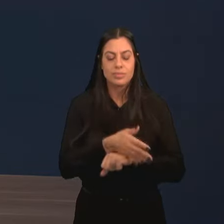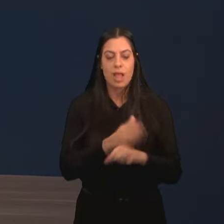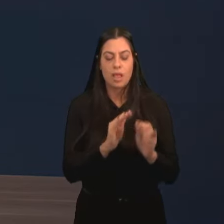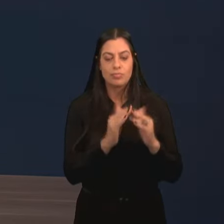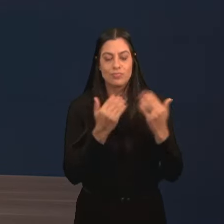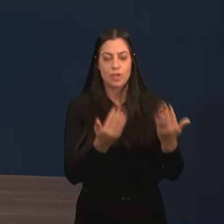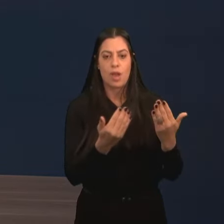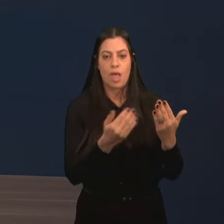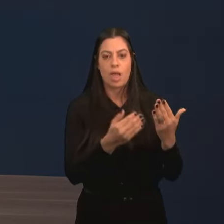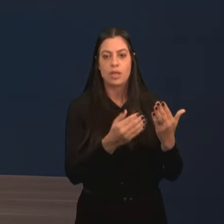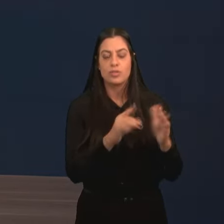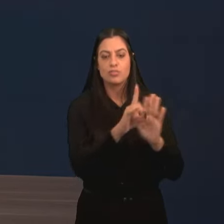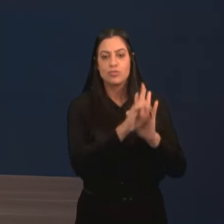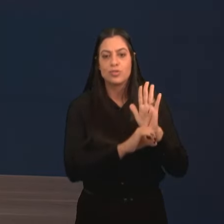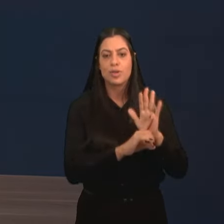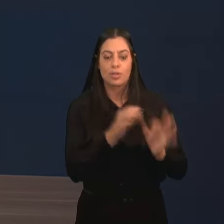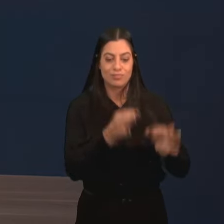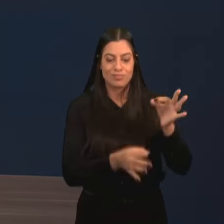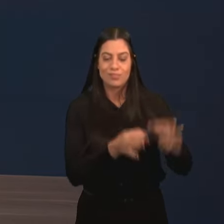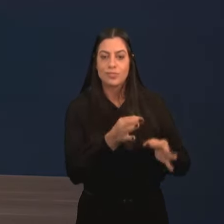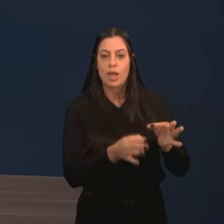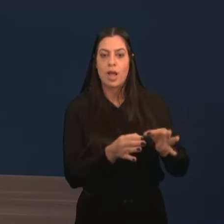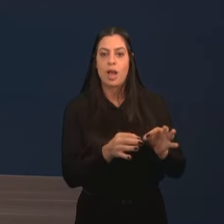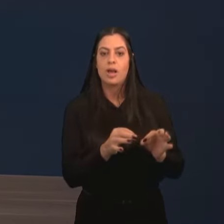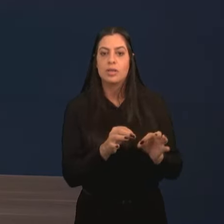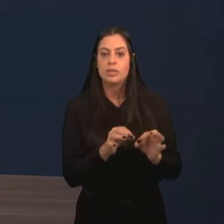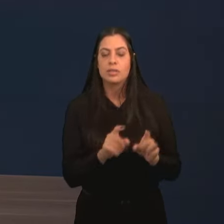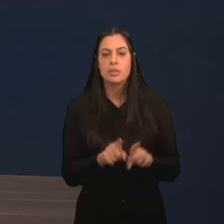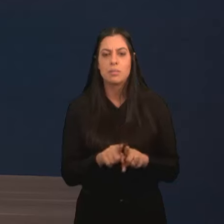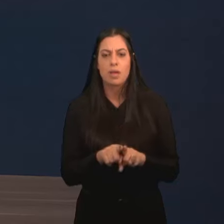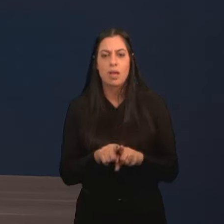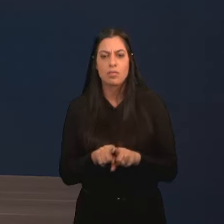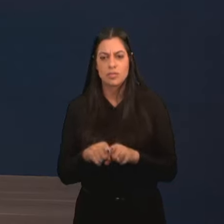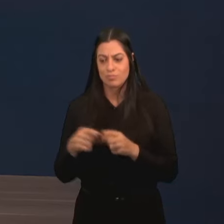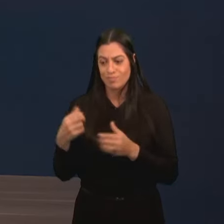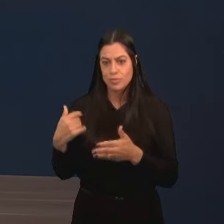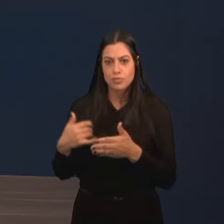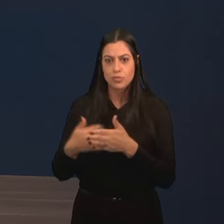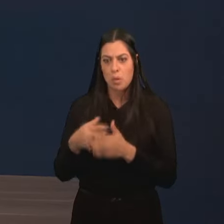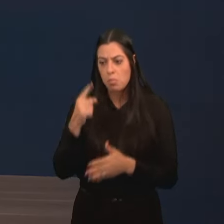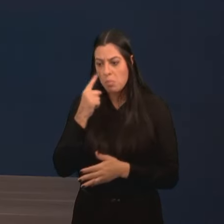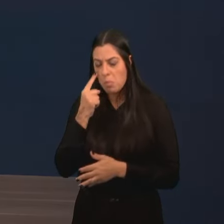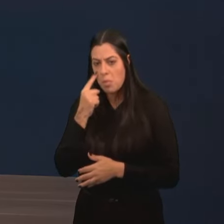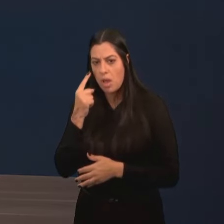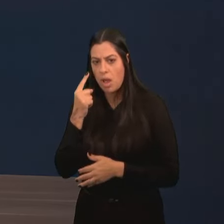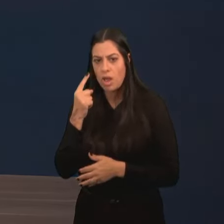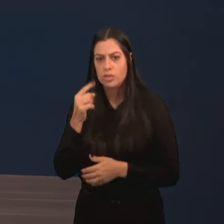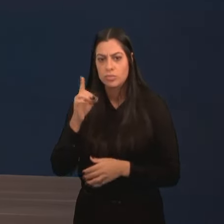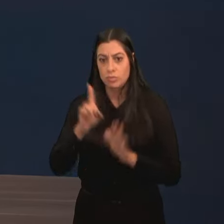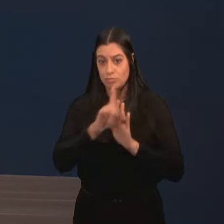esa constitución antes de esa disrupción que nosotros acompañamos